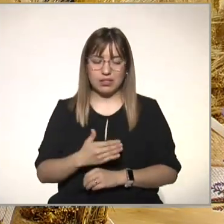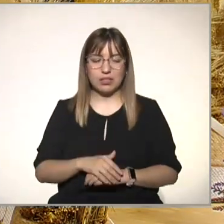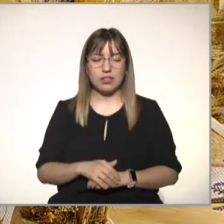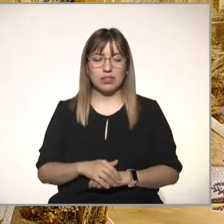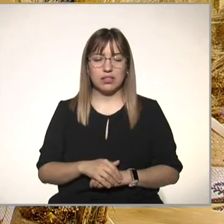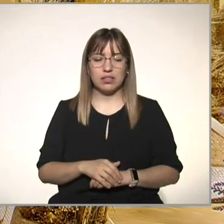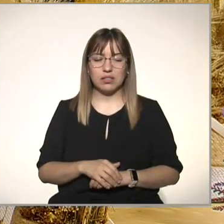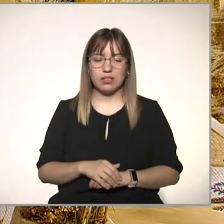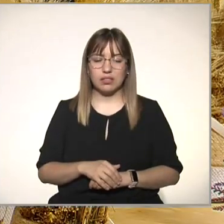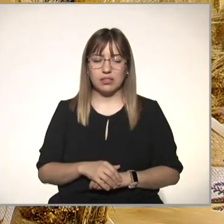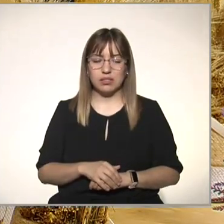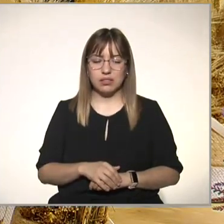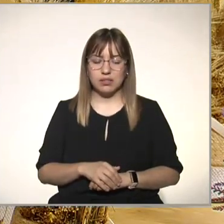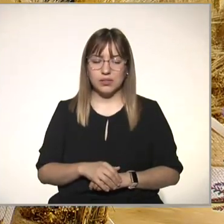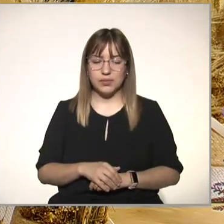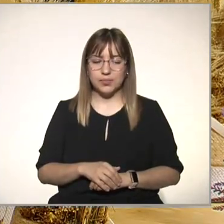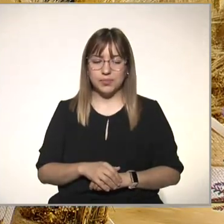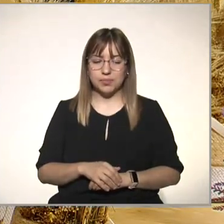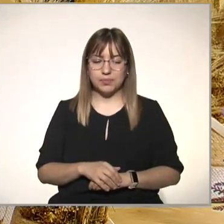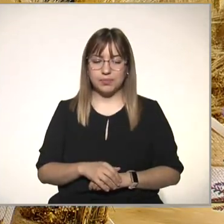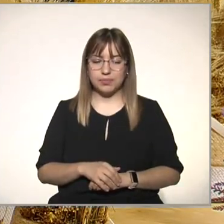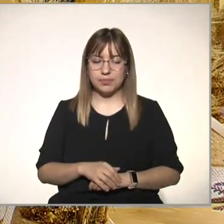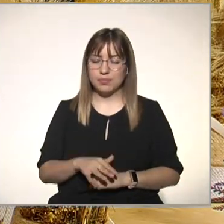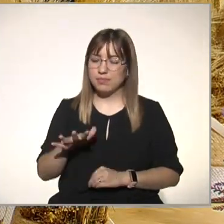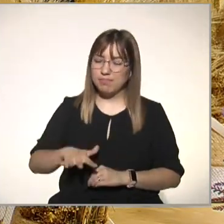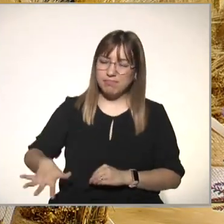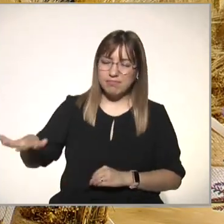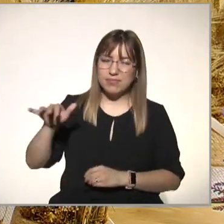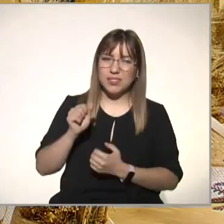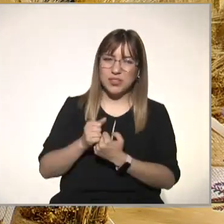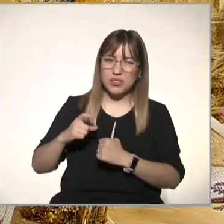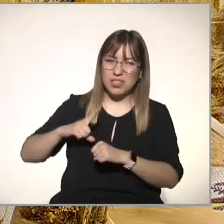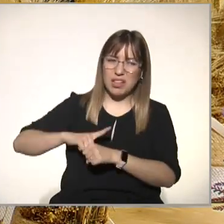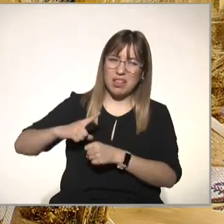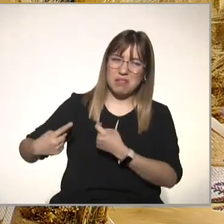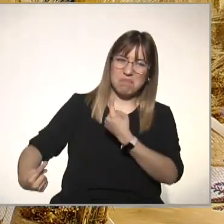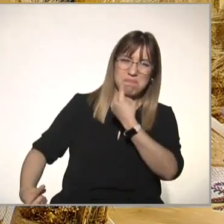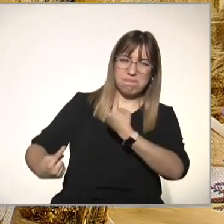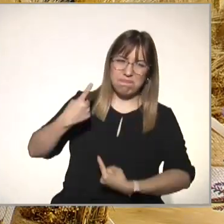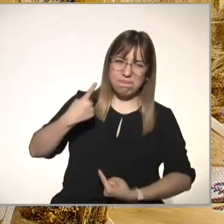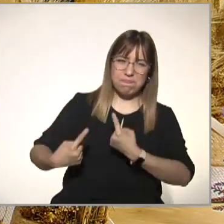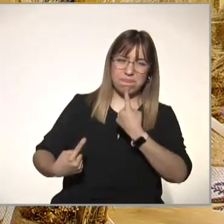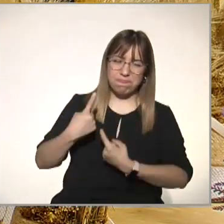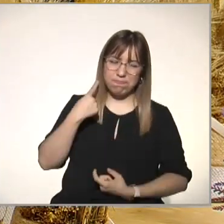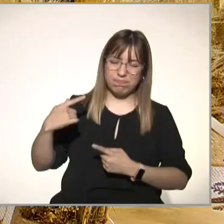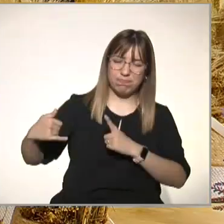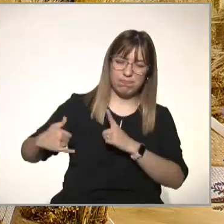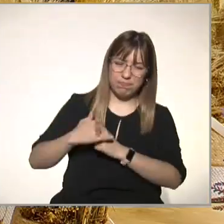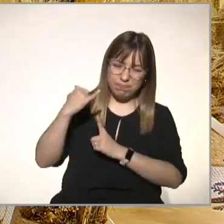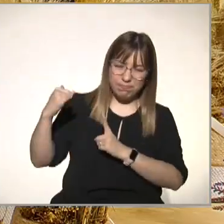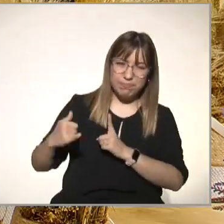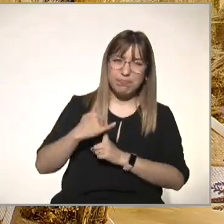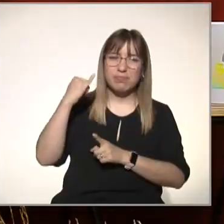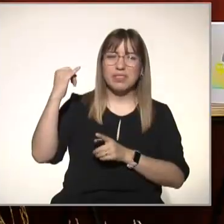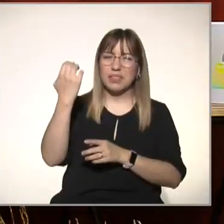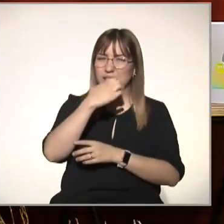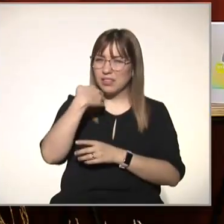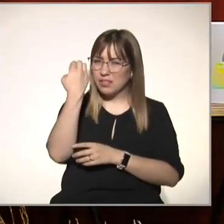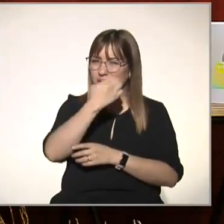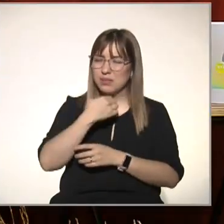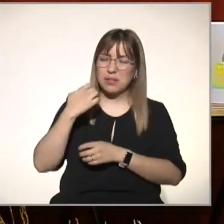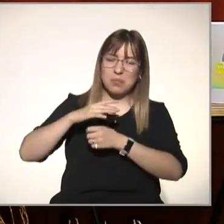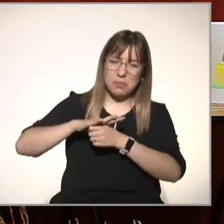Y estas presiones y estos estreses y estas violencias y estos bullying en la escuela, esta